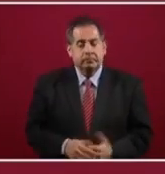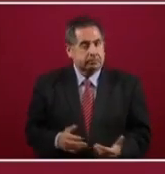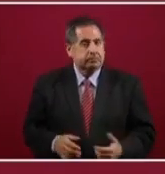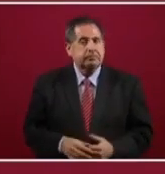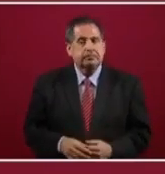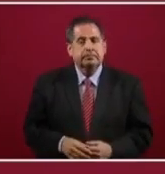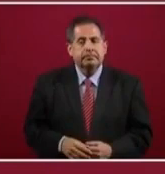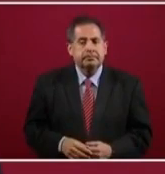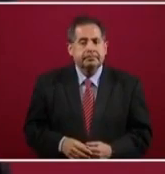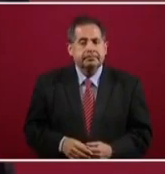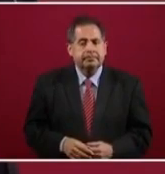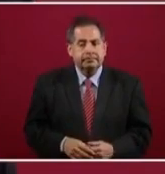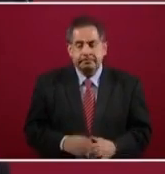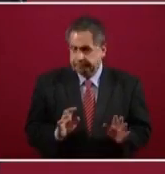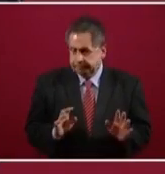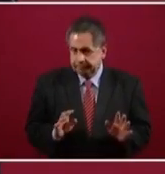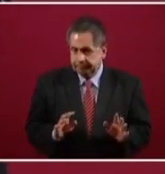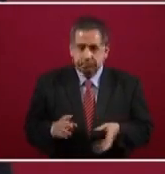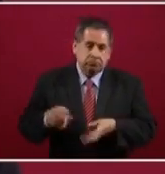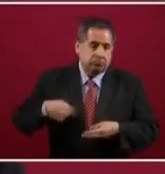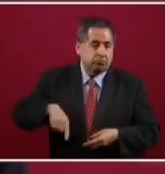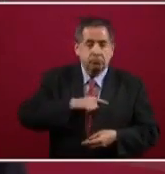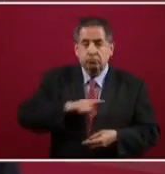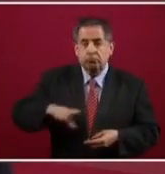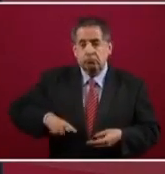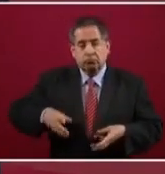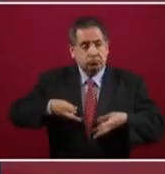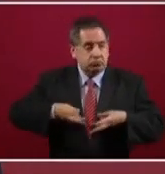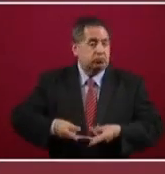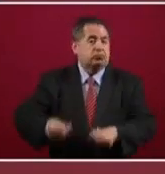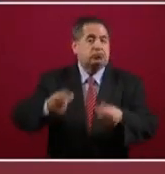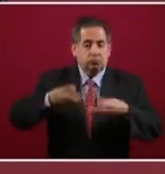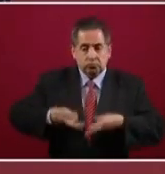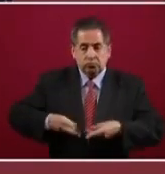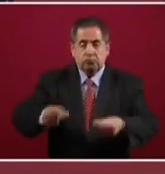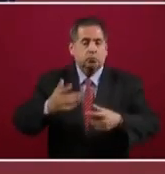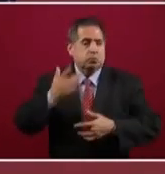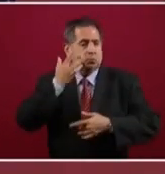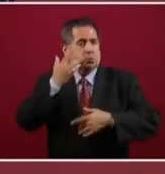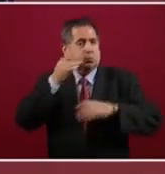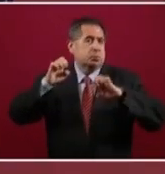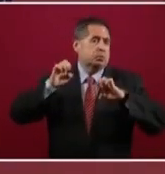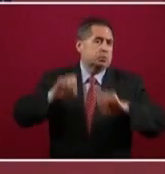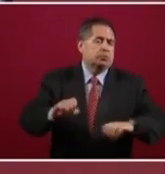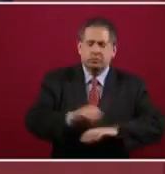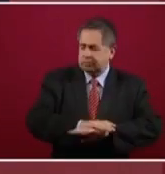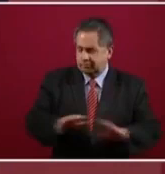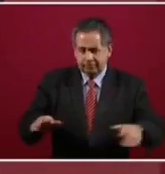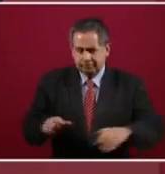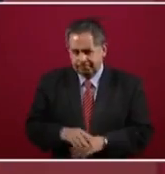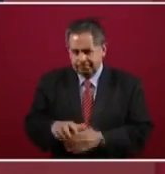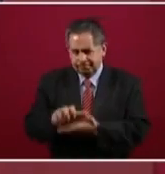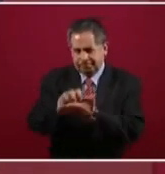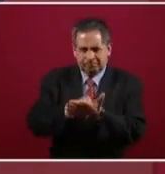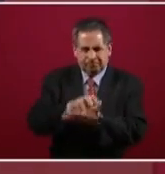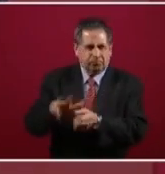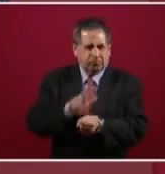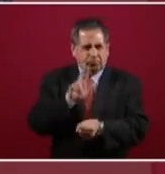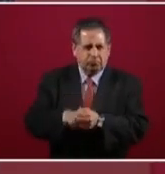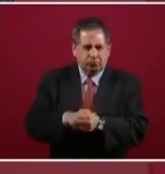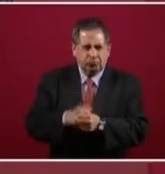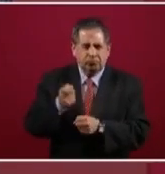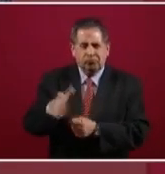Entonces, nada de derroche, nada de lujos, austeridad